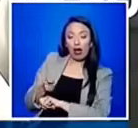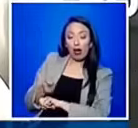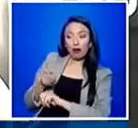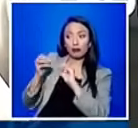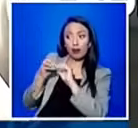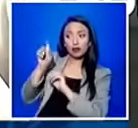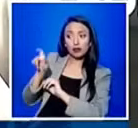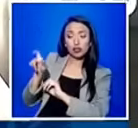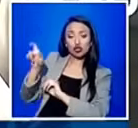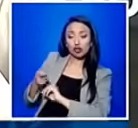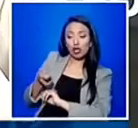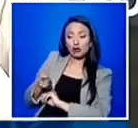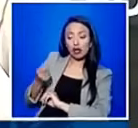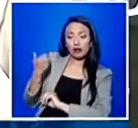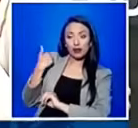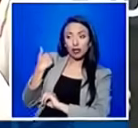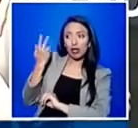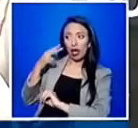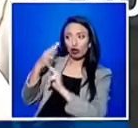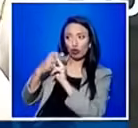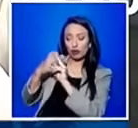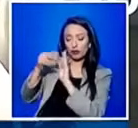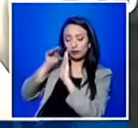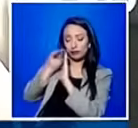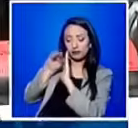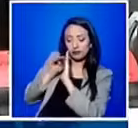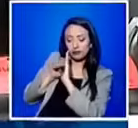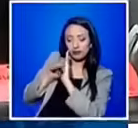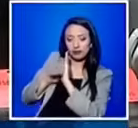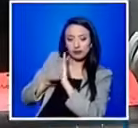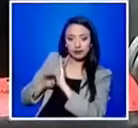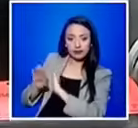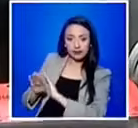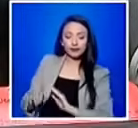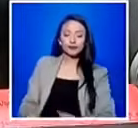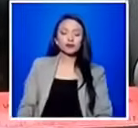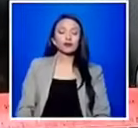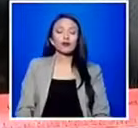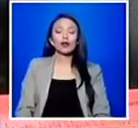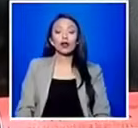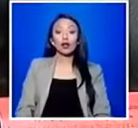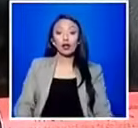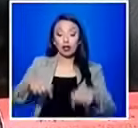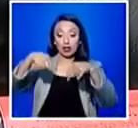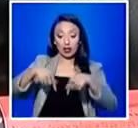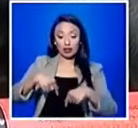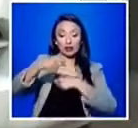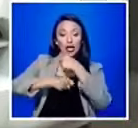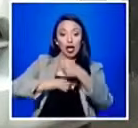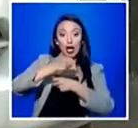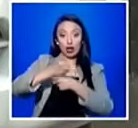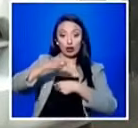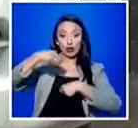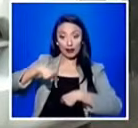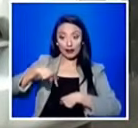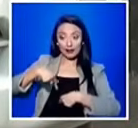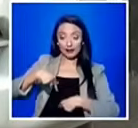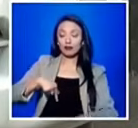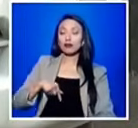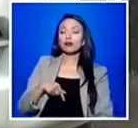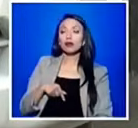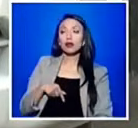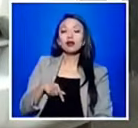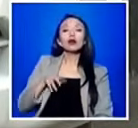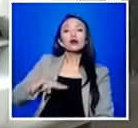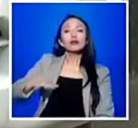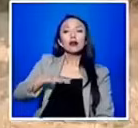personas más que también ya tenemos los nombres, se va a indicar en fiscalía. En lo que va de este año, en el distrito Eugenio Espejo, se